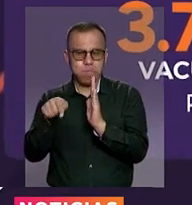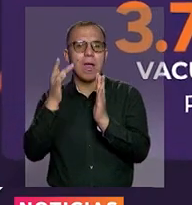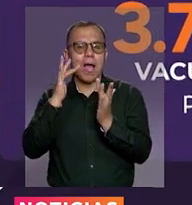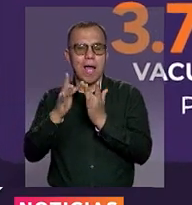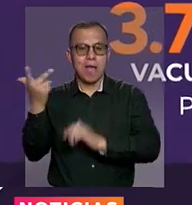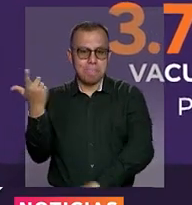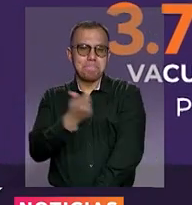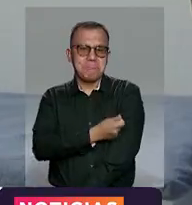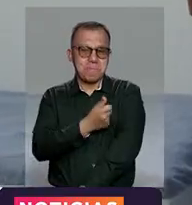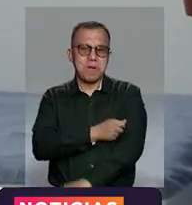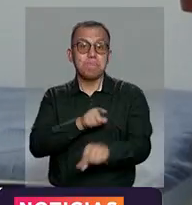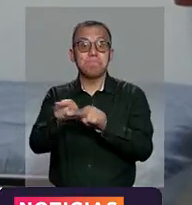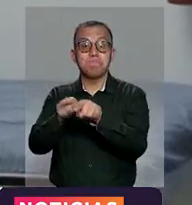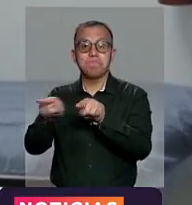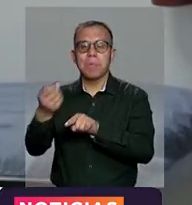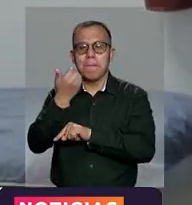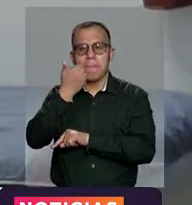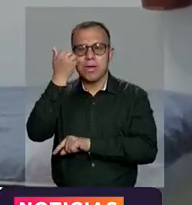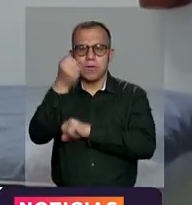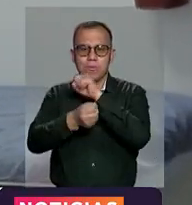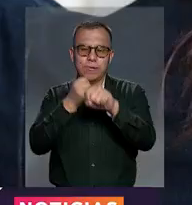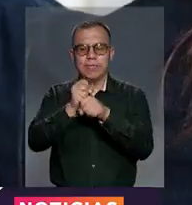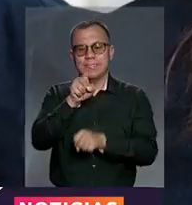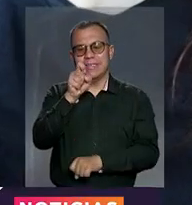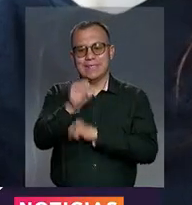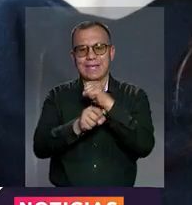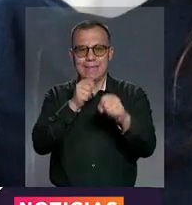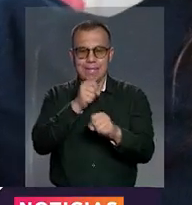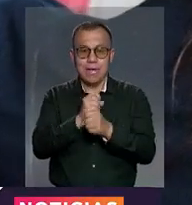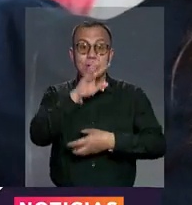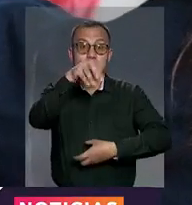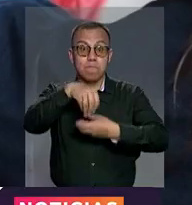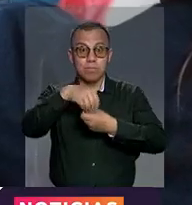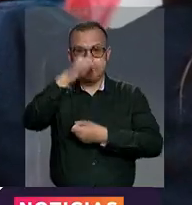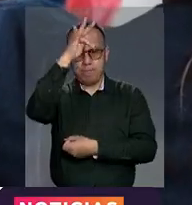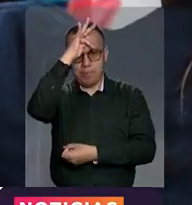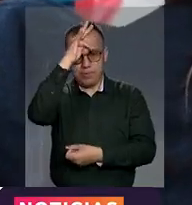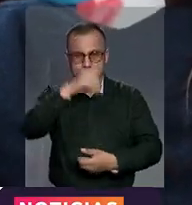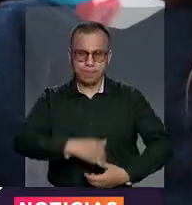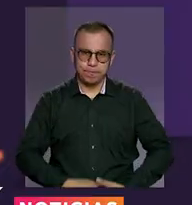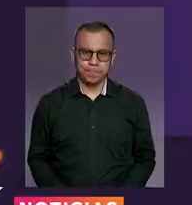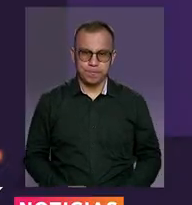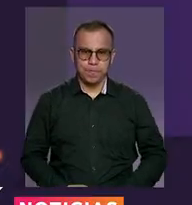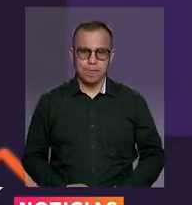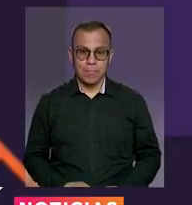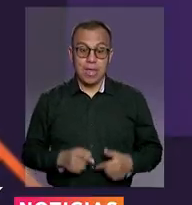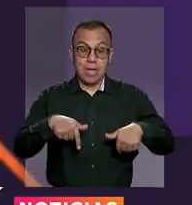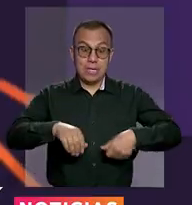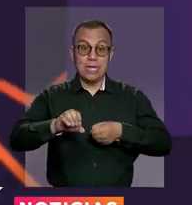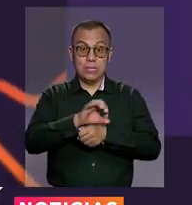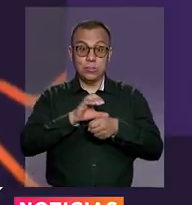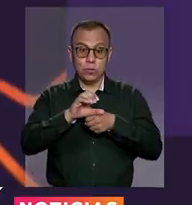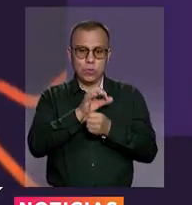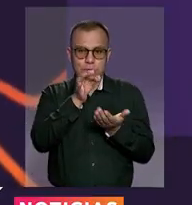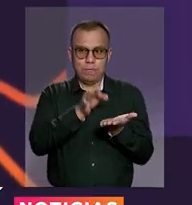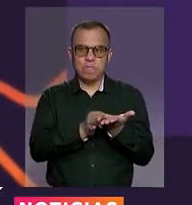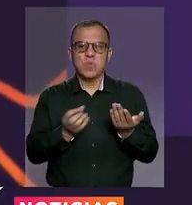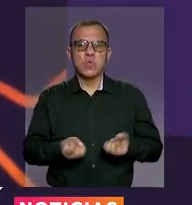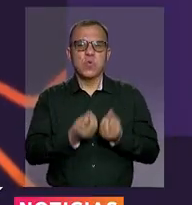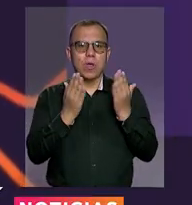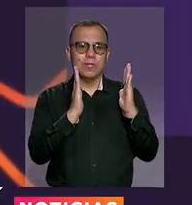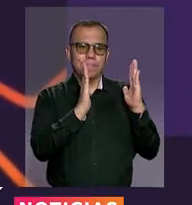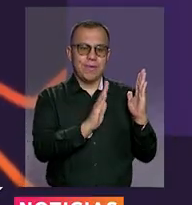472.589 aplicaciones en adultos mayores de 60 años y personal médico. De los biológicos aplicados en la capital del país,